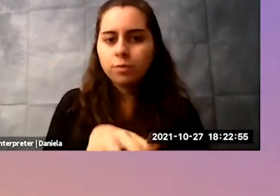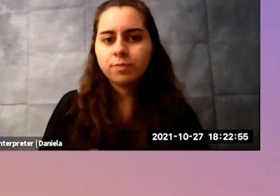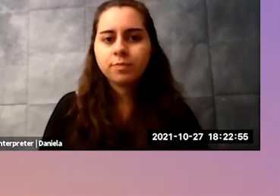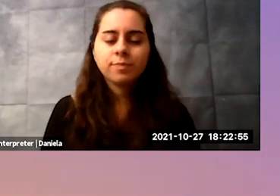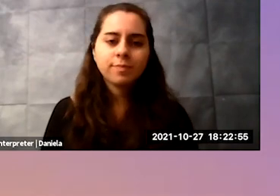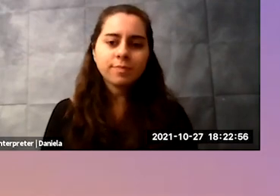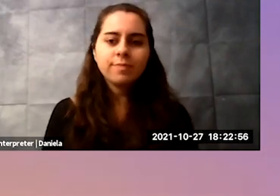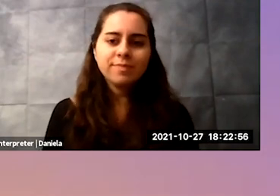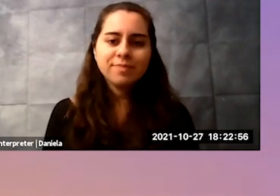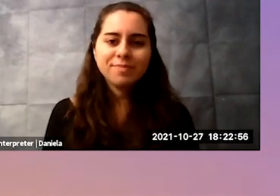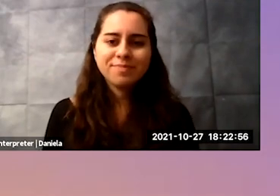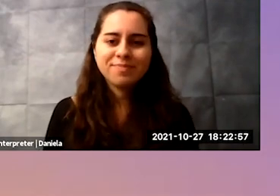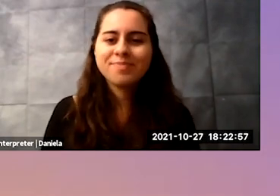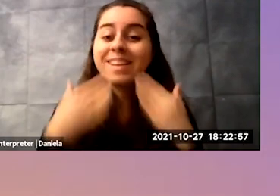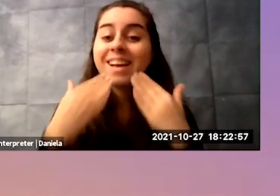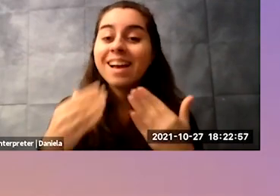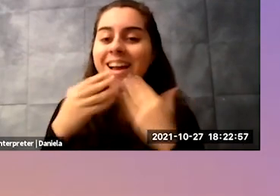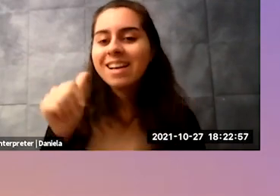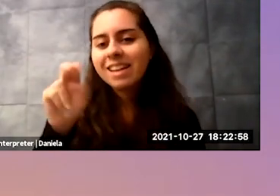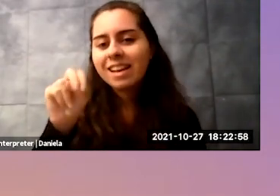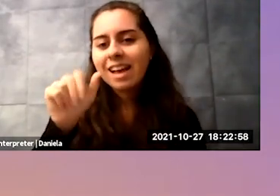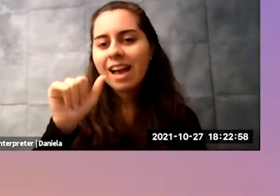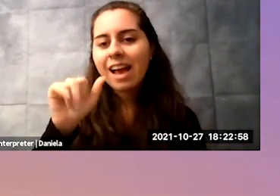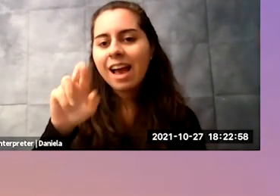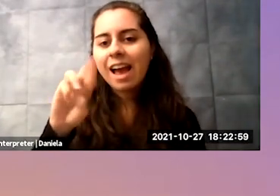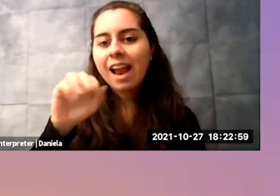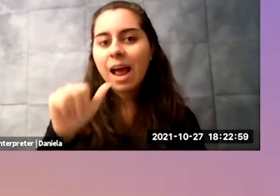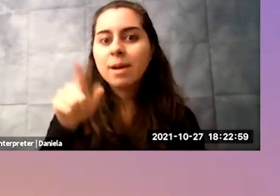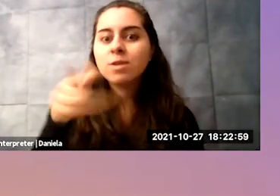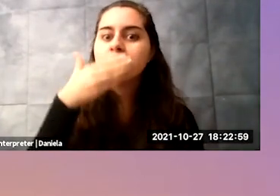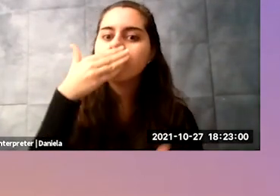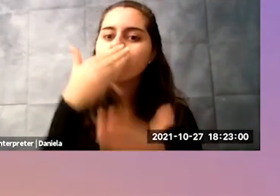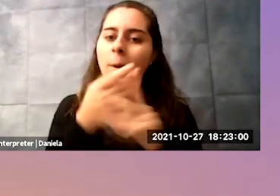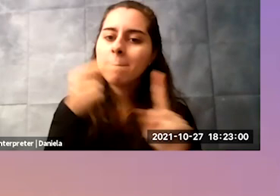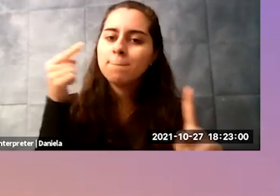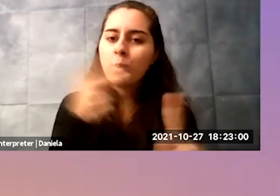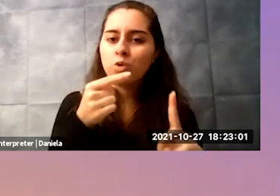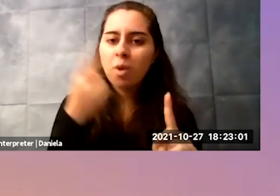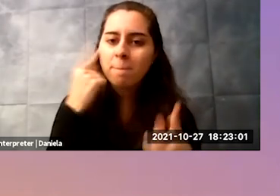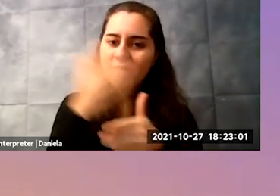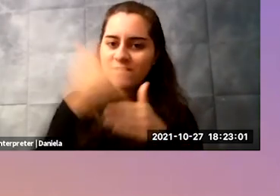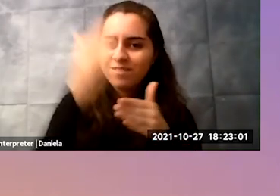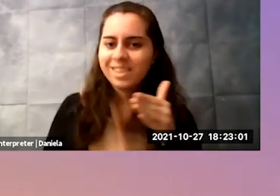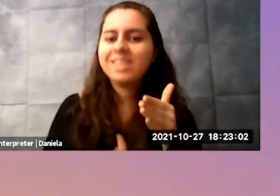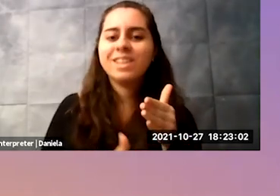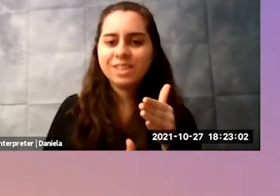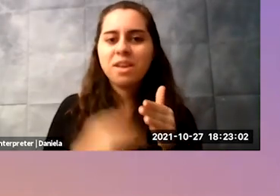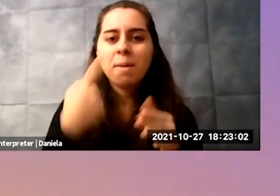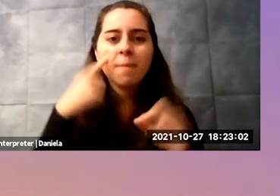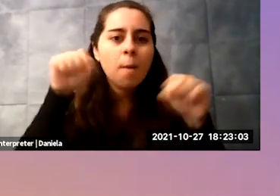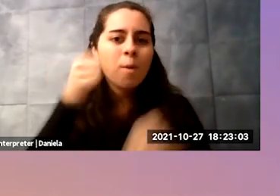Gracias, Ana Irma. Me parece que esos son un buen punto para terminar de cómo, para repensar